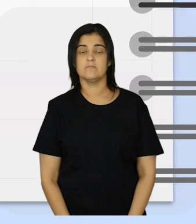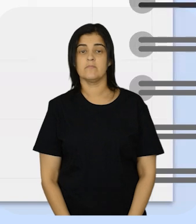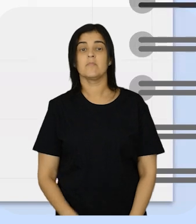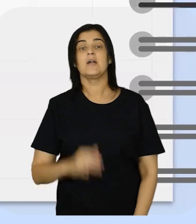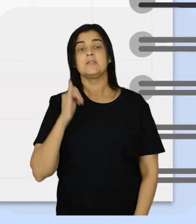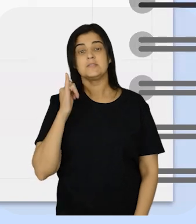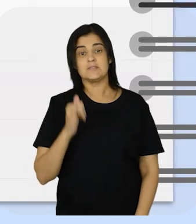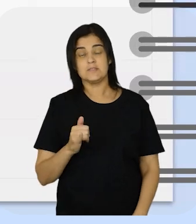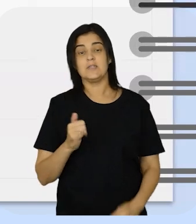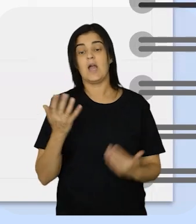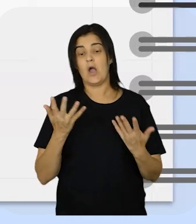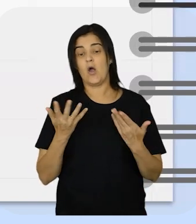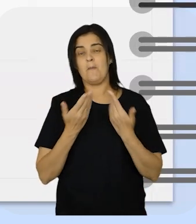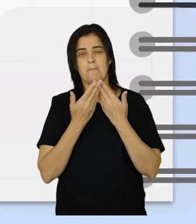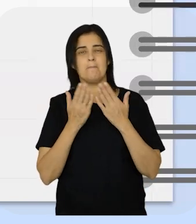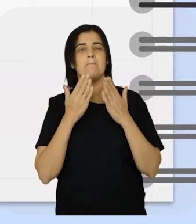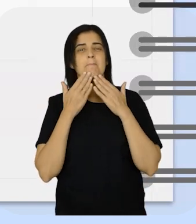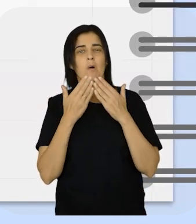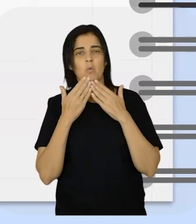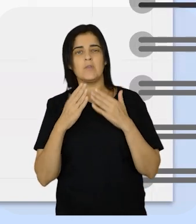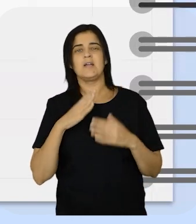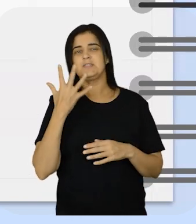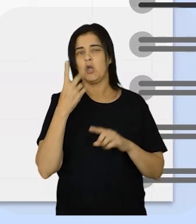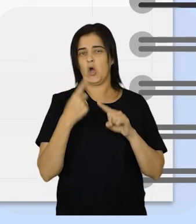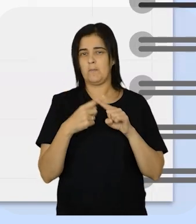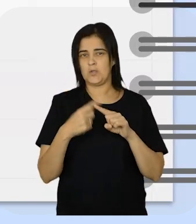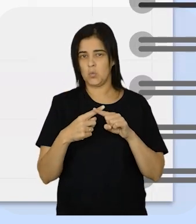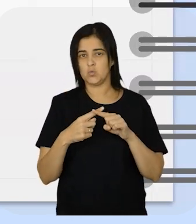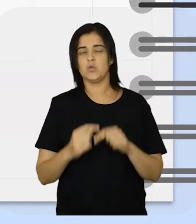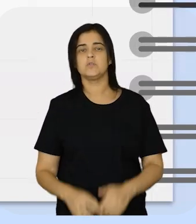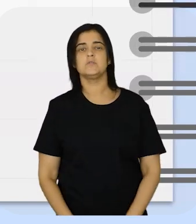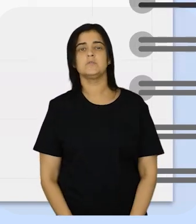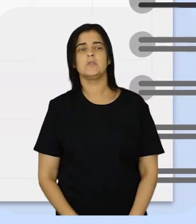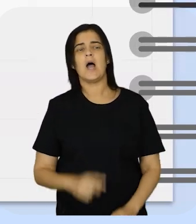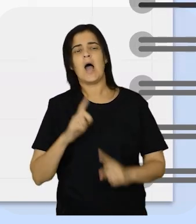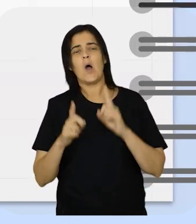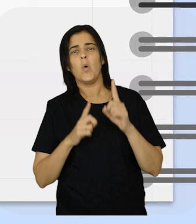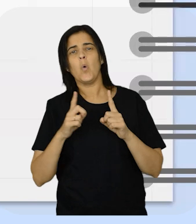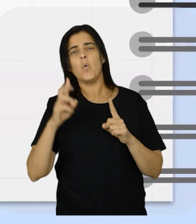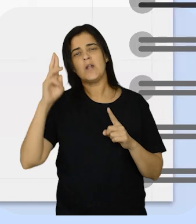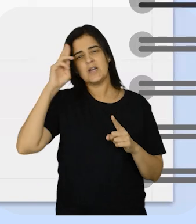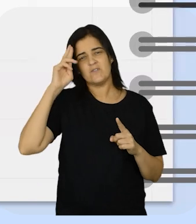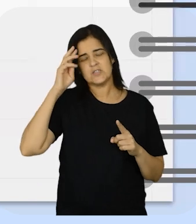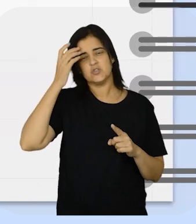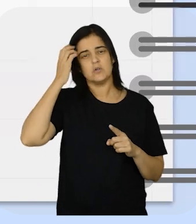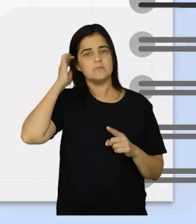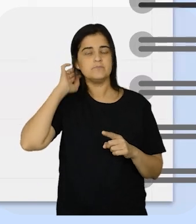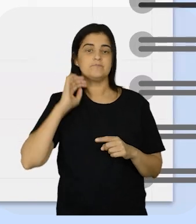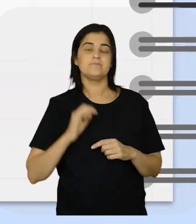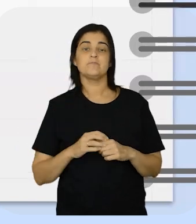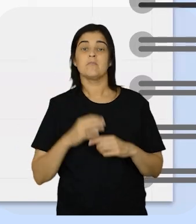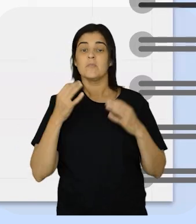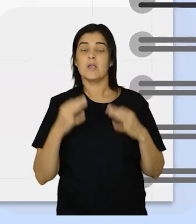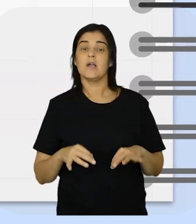Sí, abrimos el espacio de preguntas, tenemos 5 minutos. ¿Alguna reflexión? Bien,